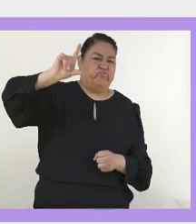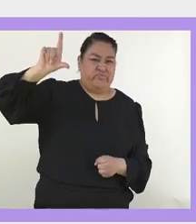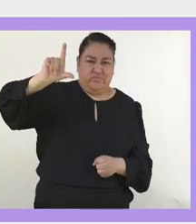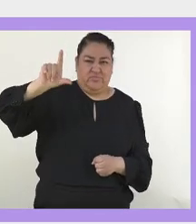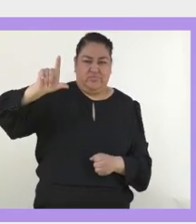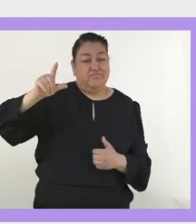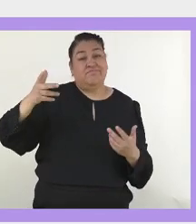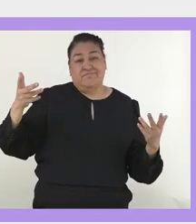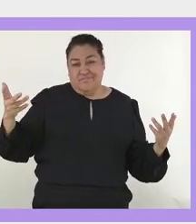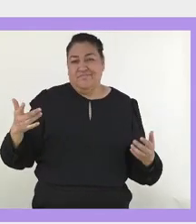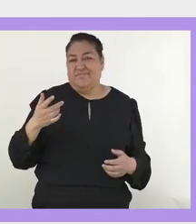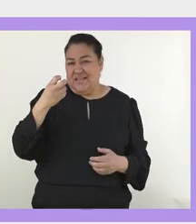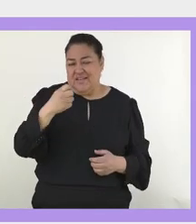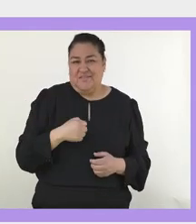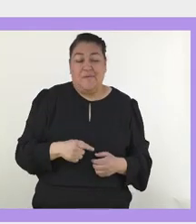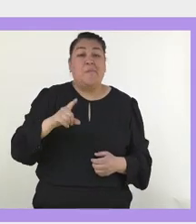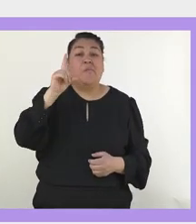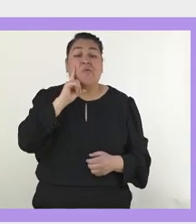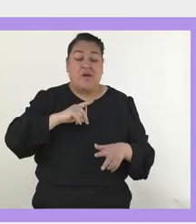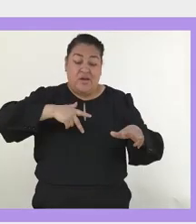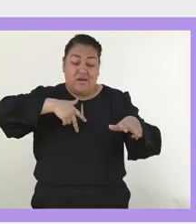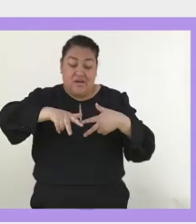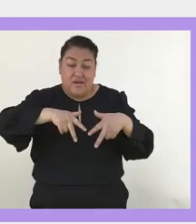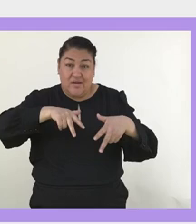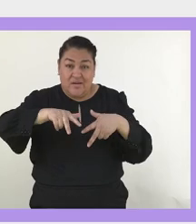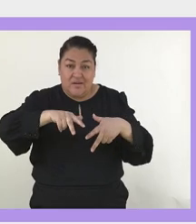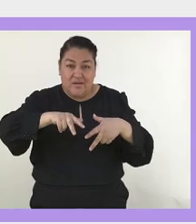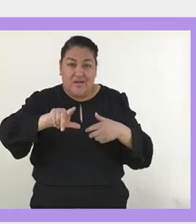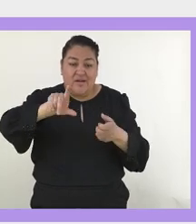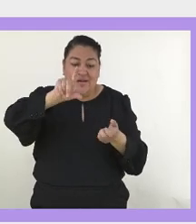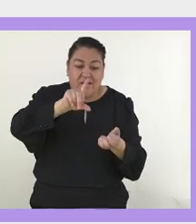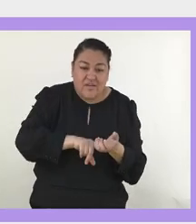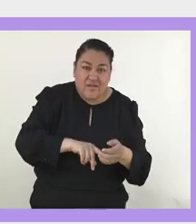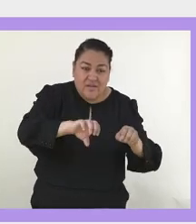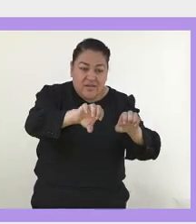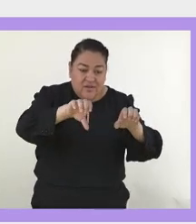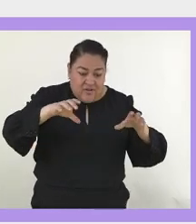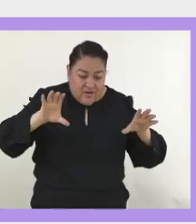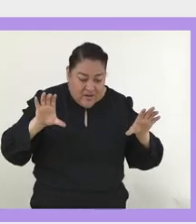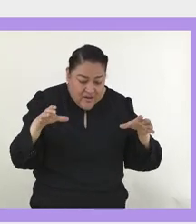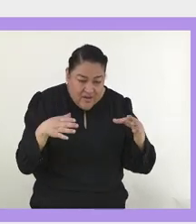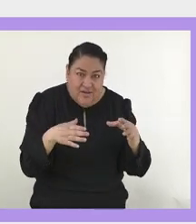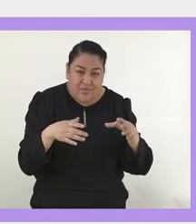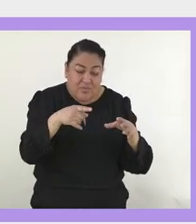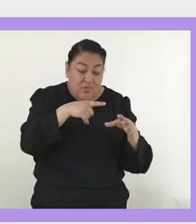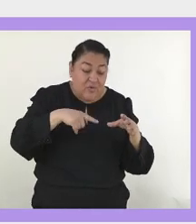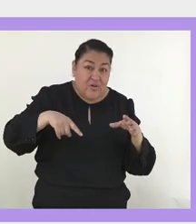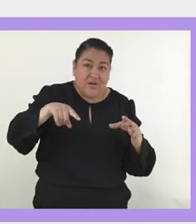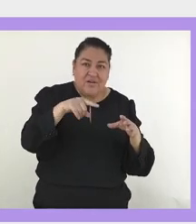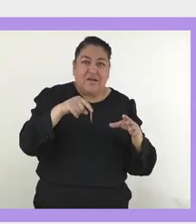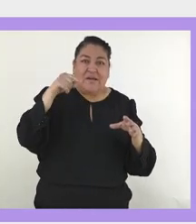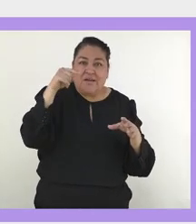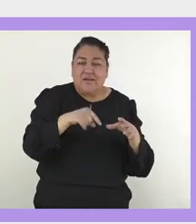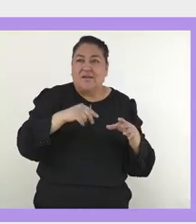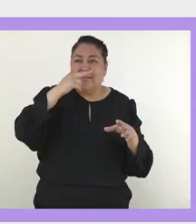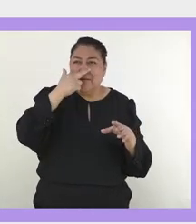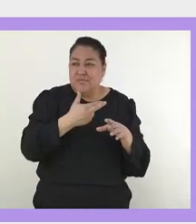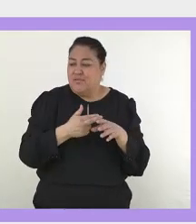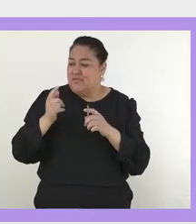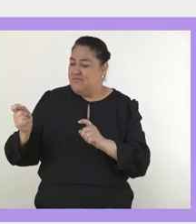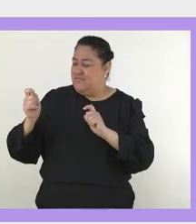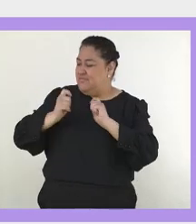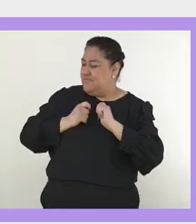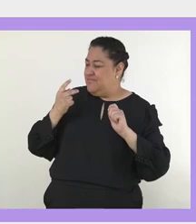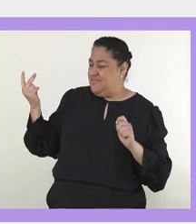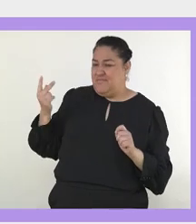el fútbol femenil es el equipo hay un equipo enorme que que nos toca representar a Andrea y a mí pero